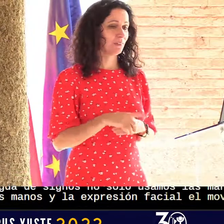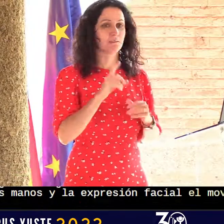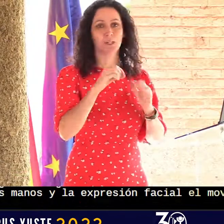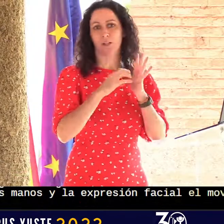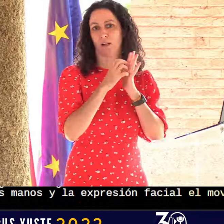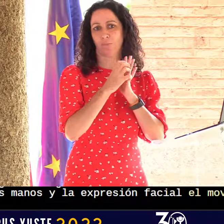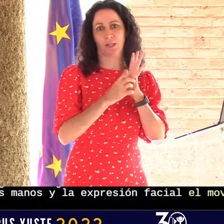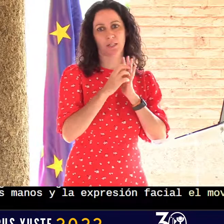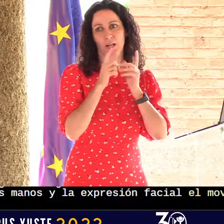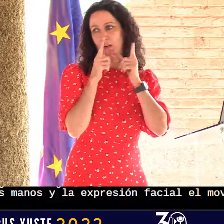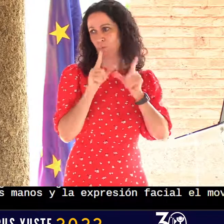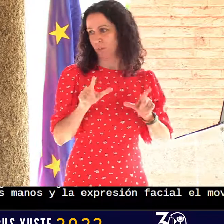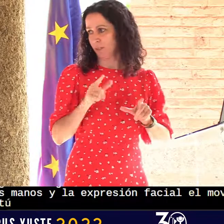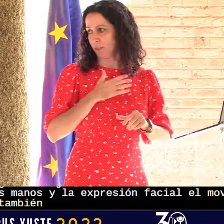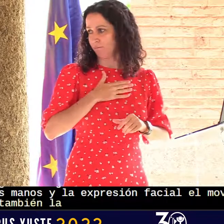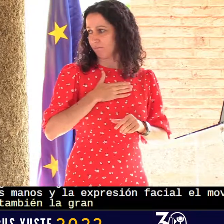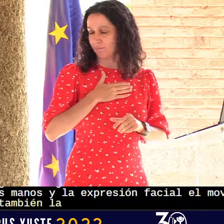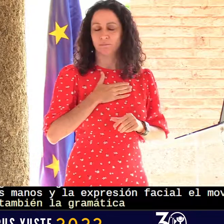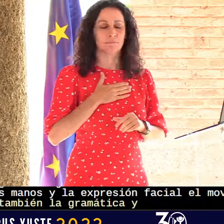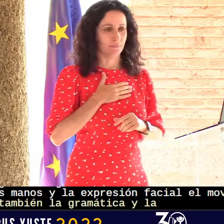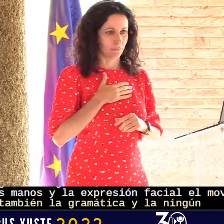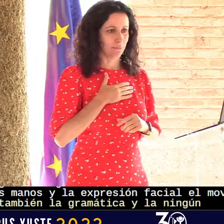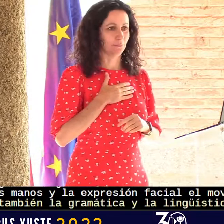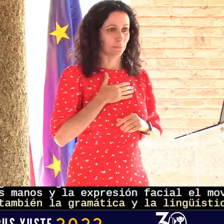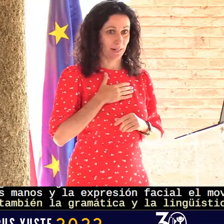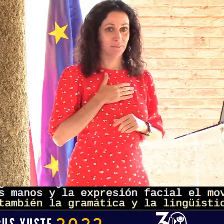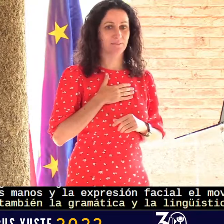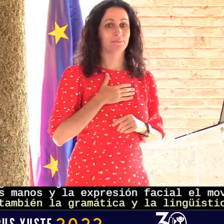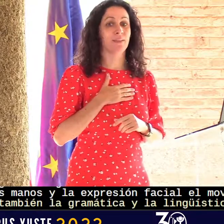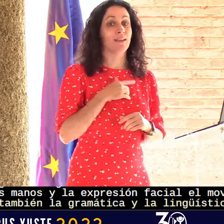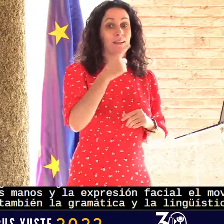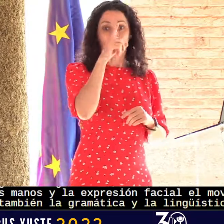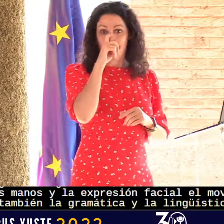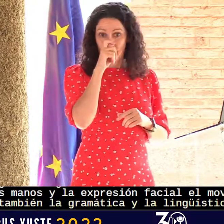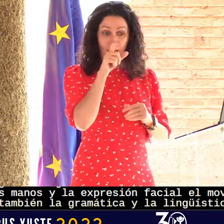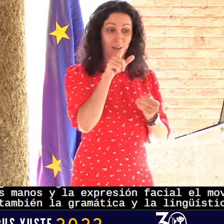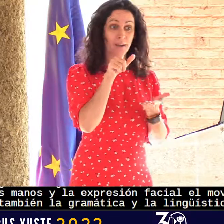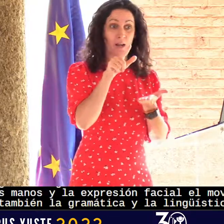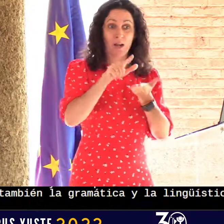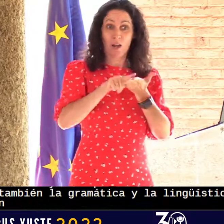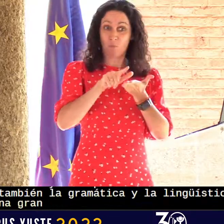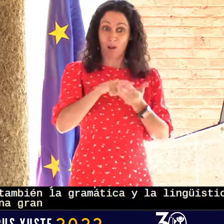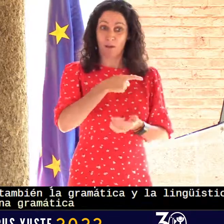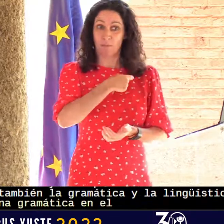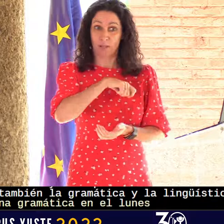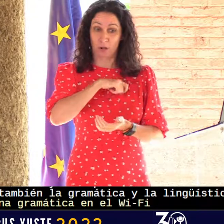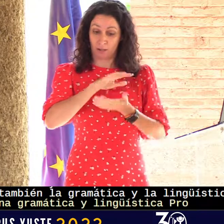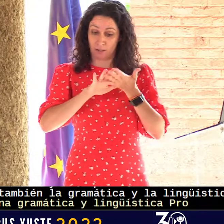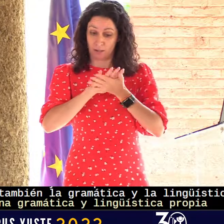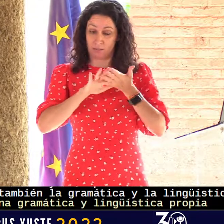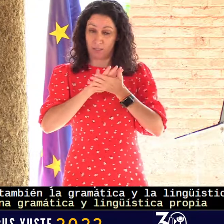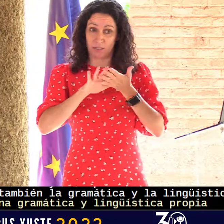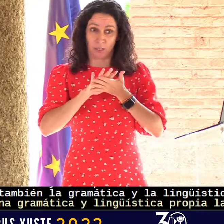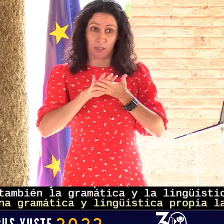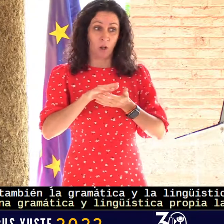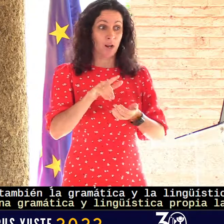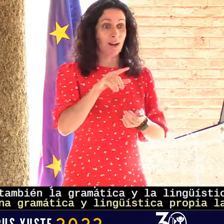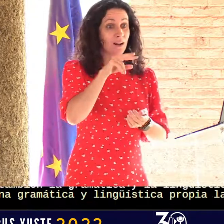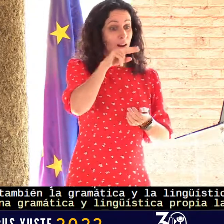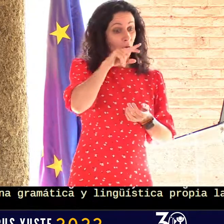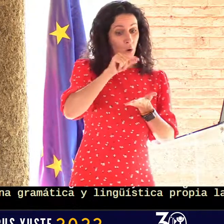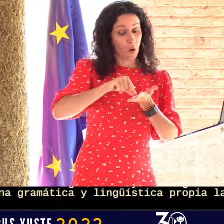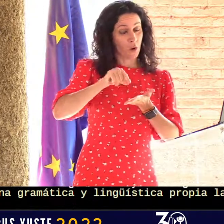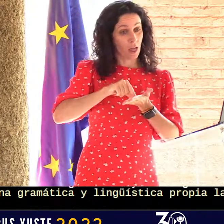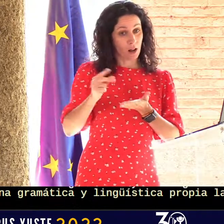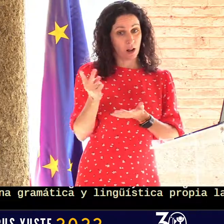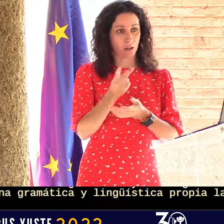cuerpo y también la gramática y la lingüística Obviamente que tenemos una gramática lingüística propia la lengua de signo española